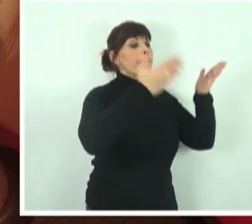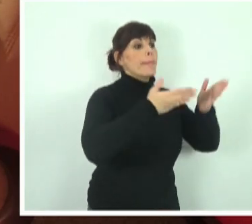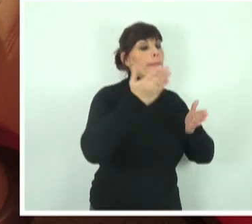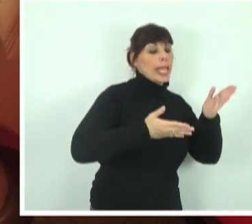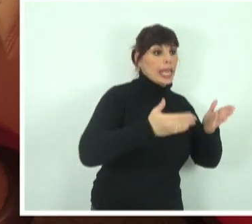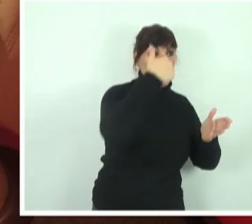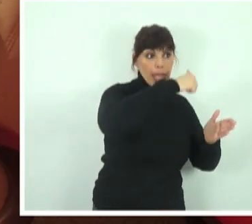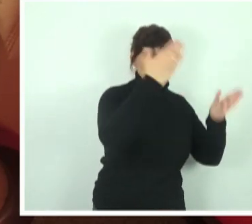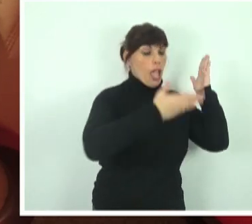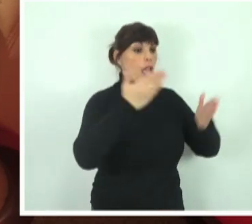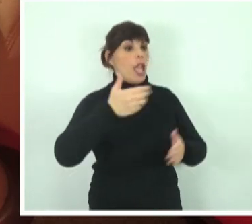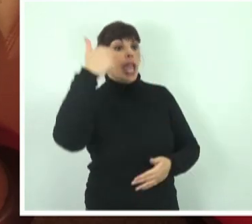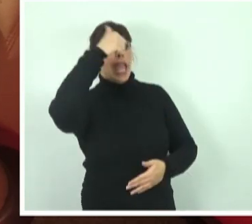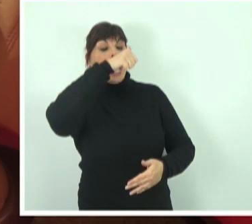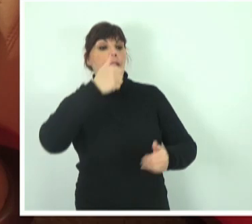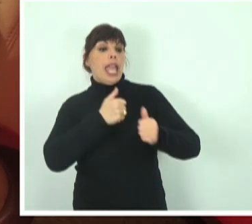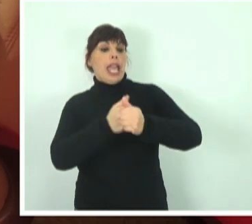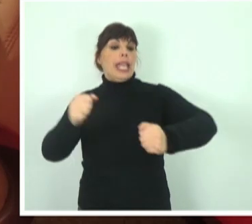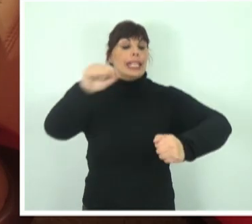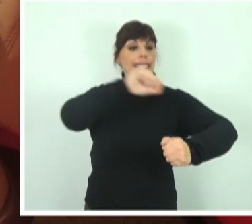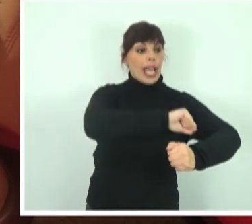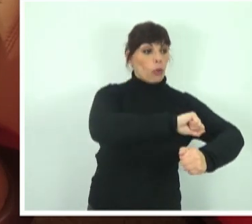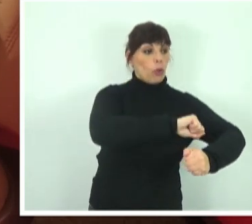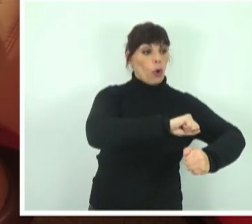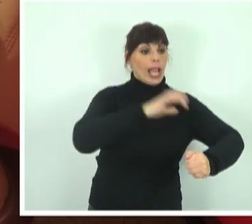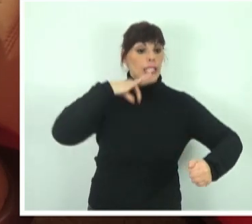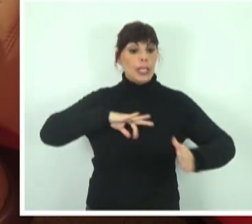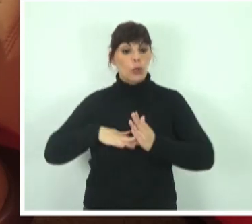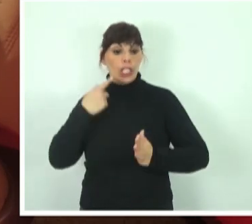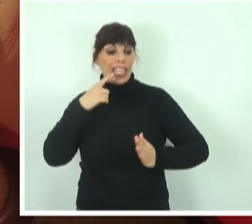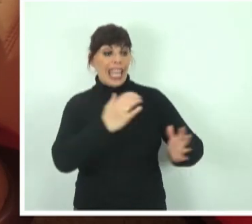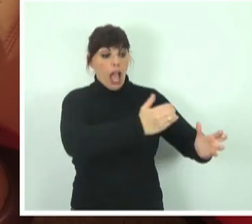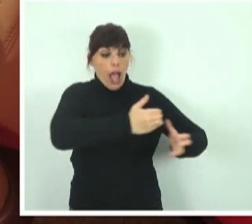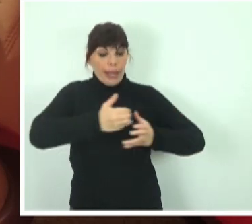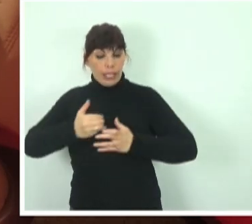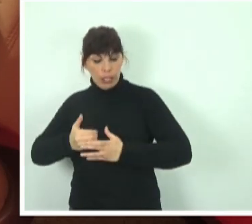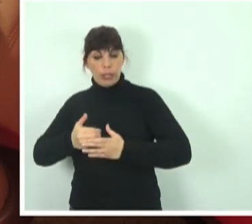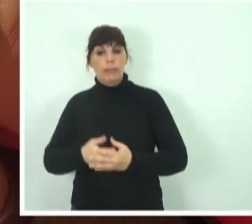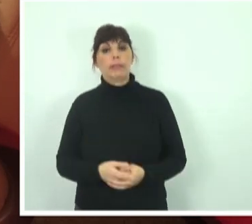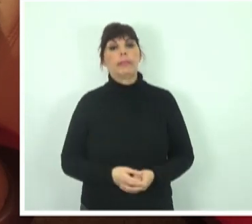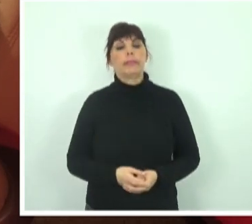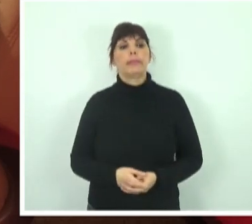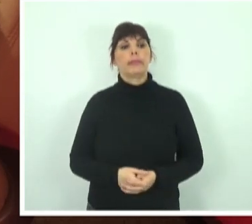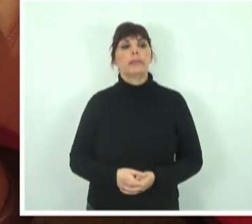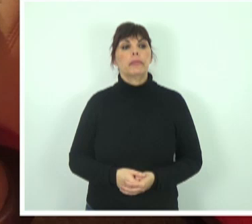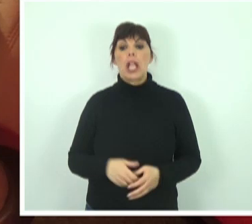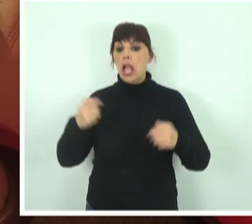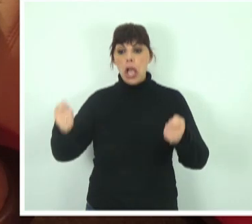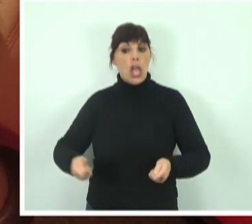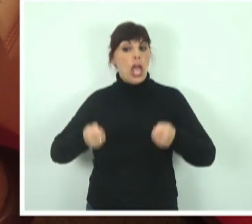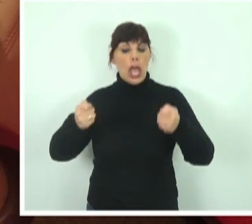ser llamado. El pastor es alguien llamado, no es democráticamente elegido.